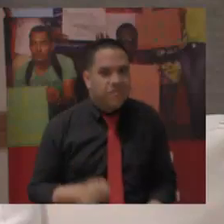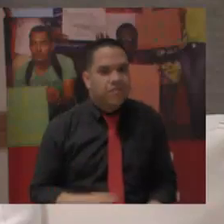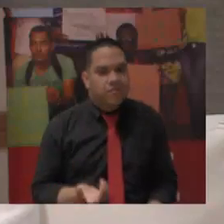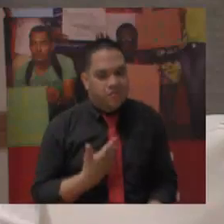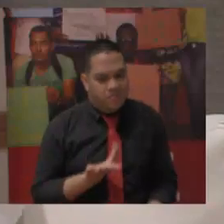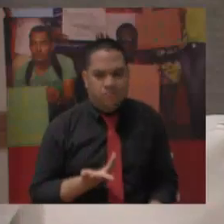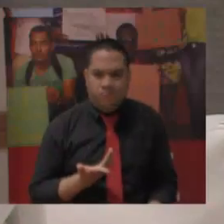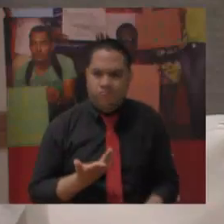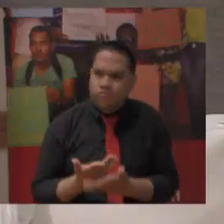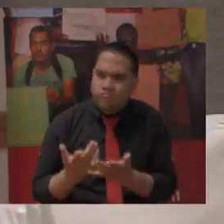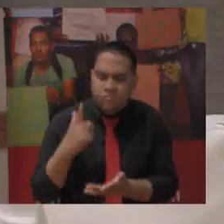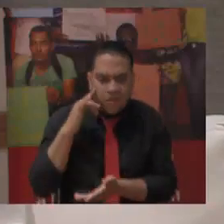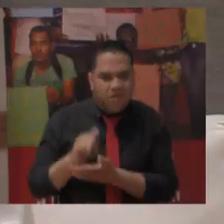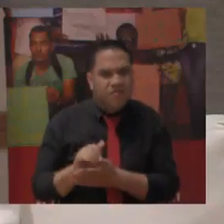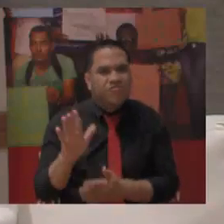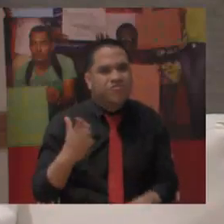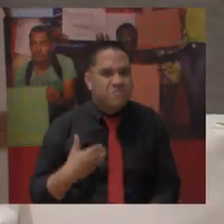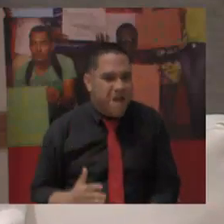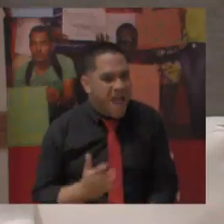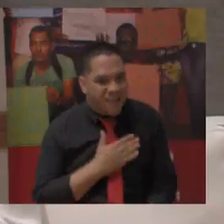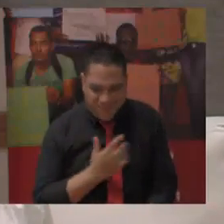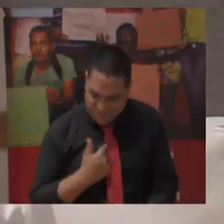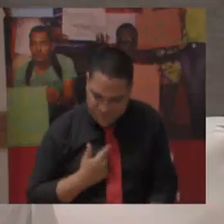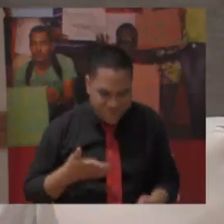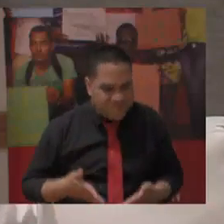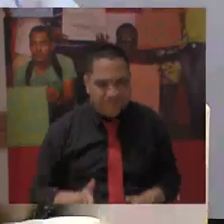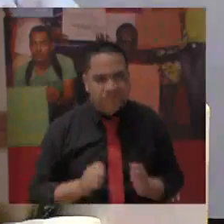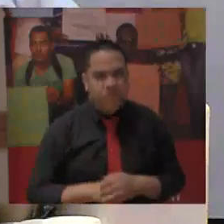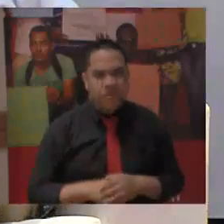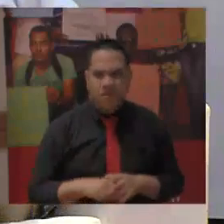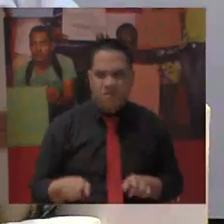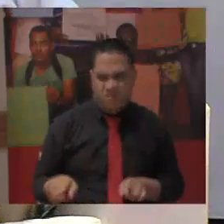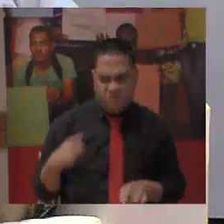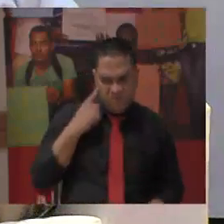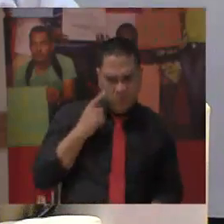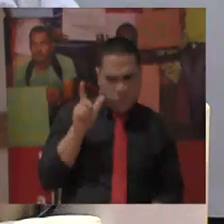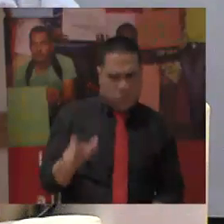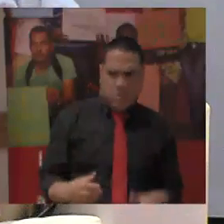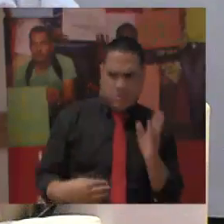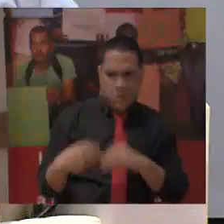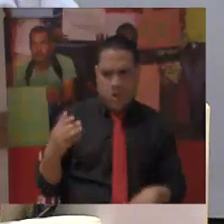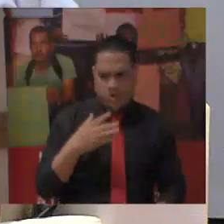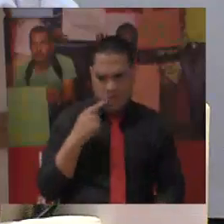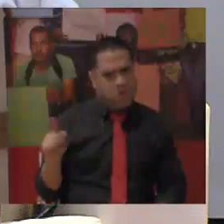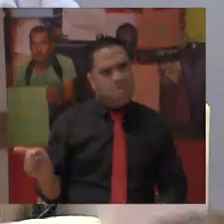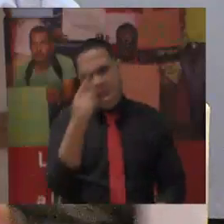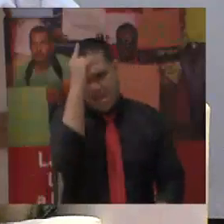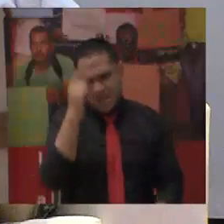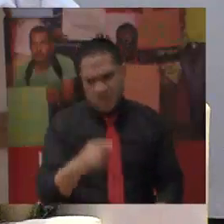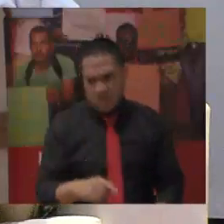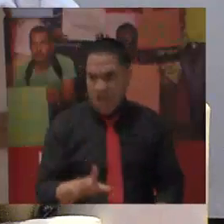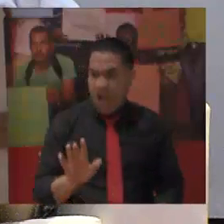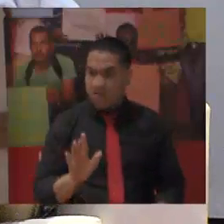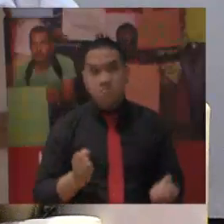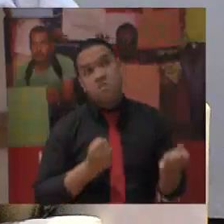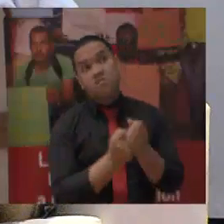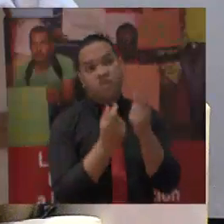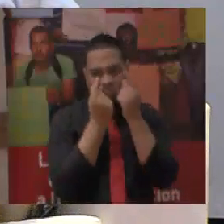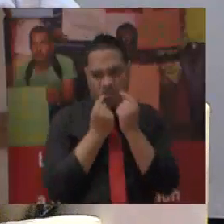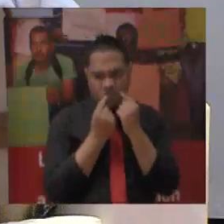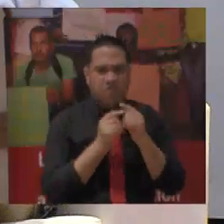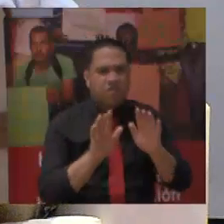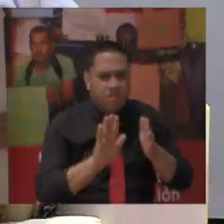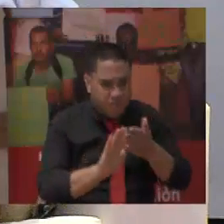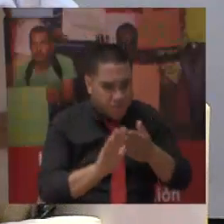convicciones, por allá en la tierra paisa de donde soy yo, a veces me quisieran extraditar. dicen, y este pues se volvió santista. Esto no es